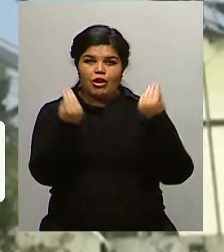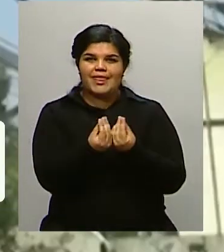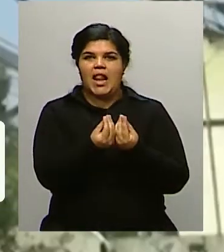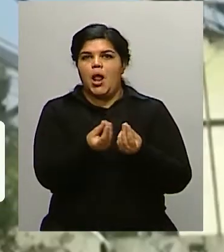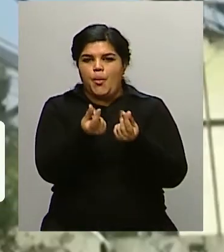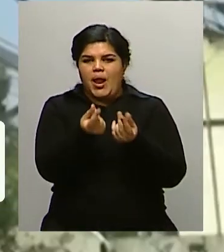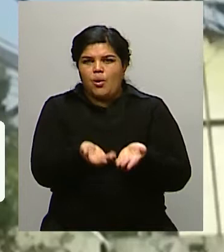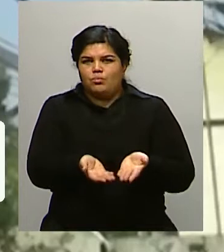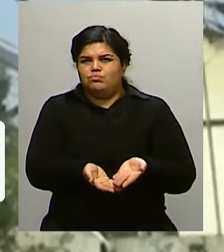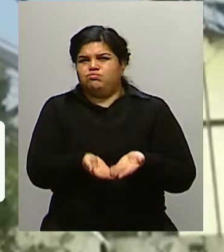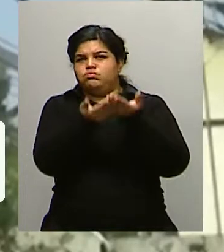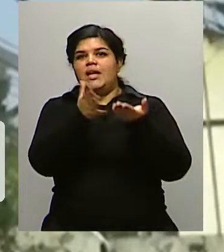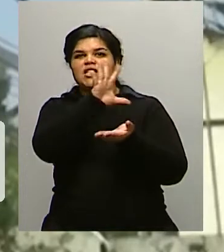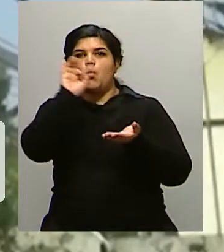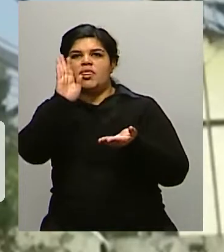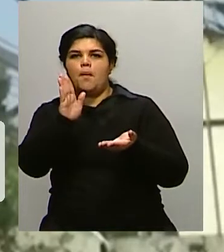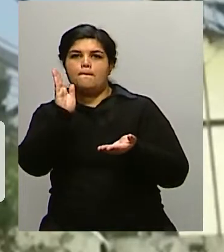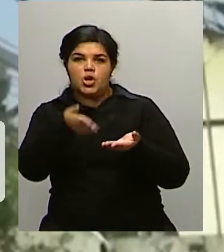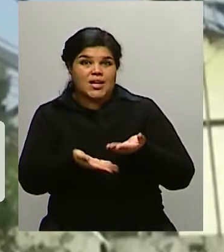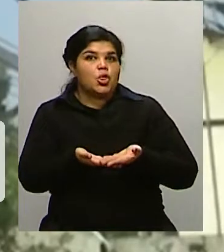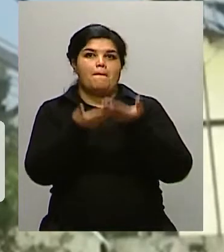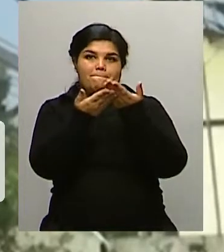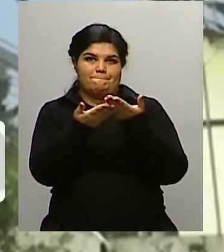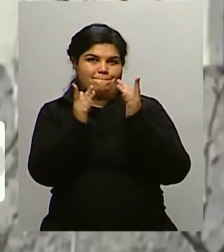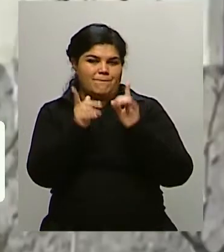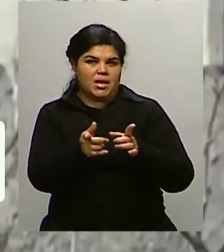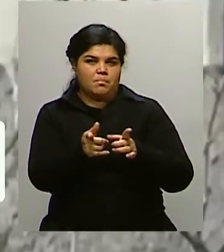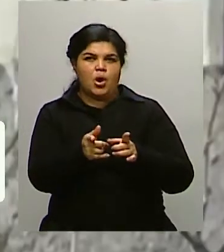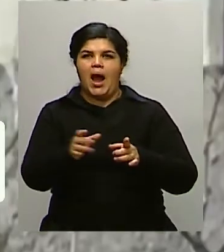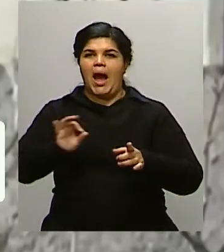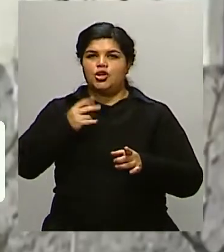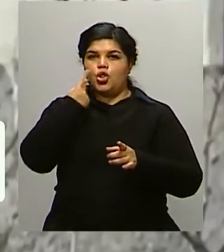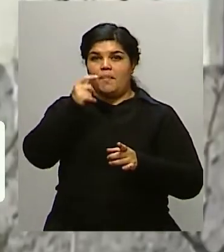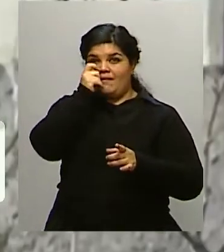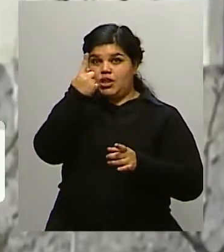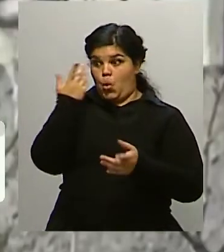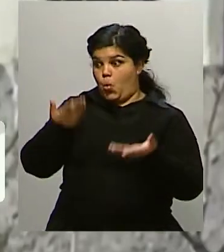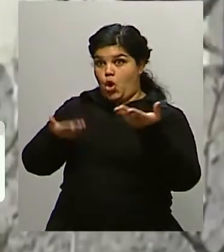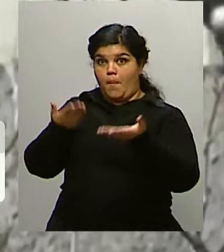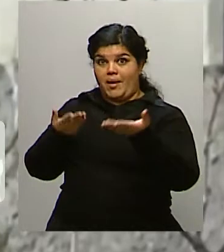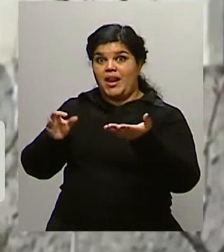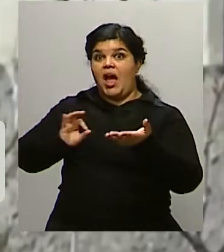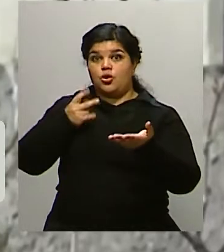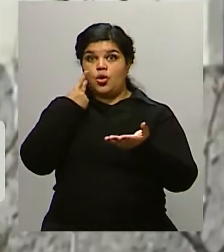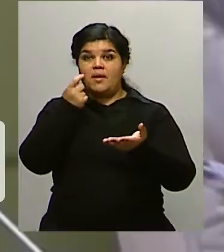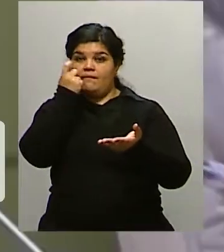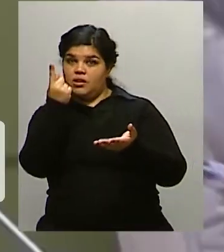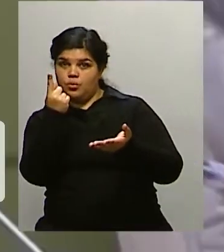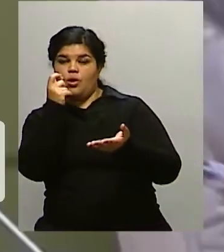de lo que era en el 2021, hoy, conforme estamos hablando, hoy me refiero al lunes,